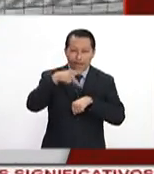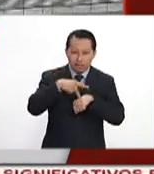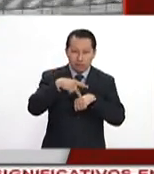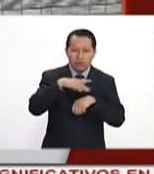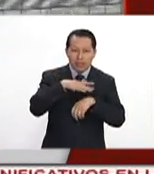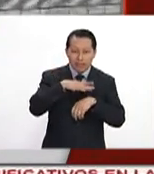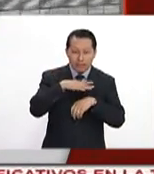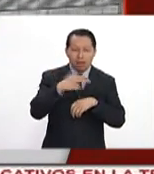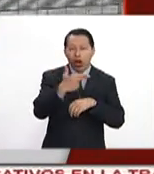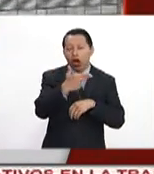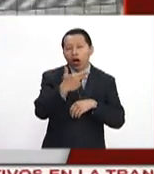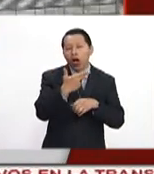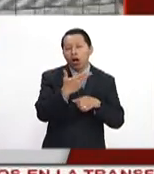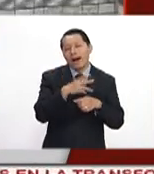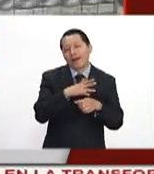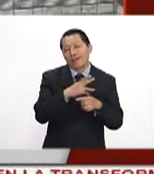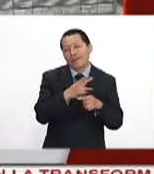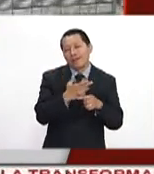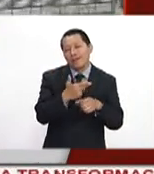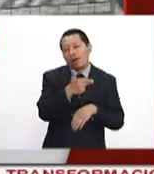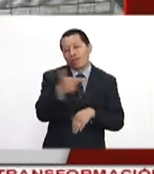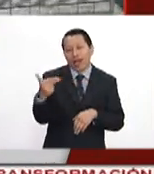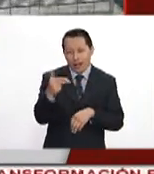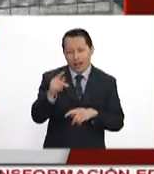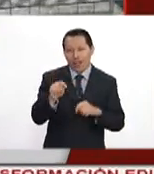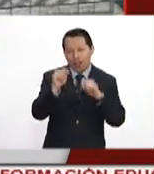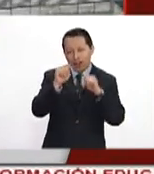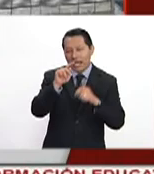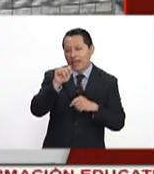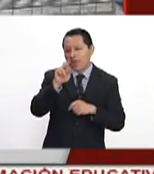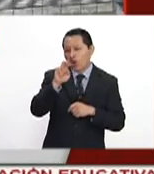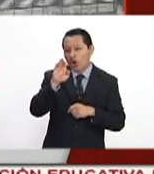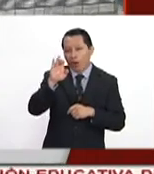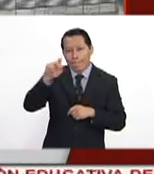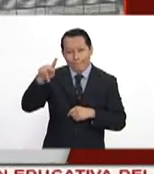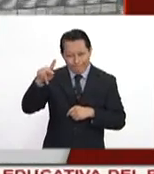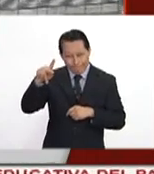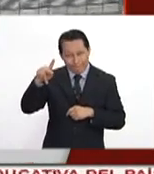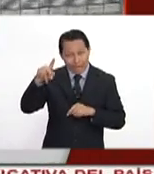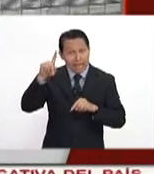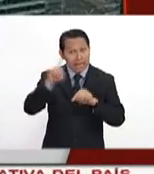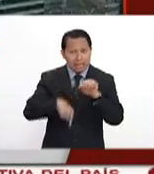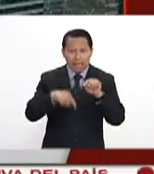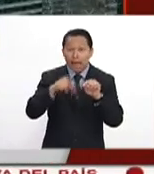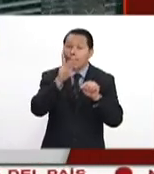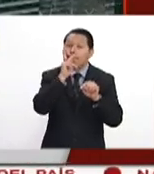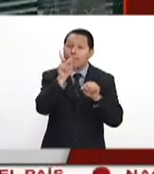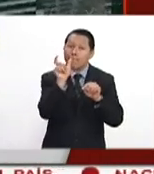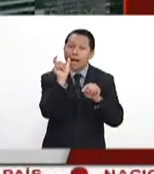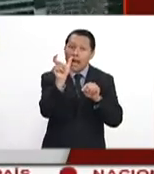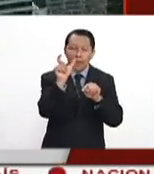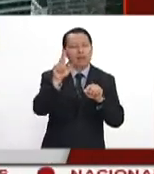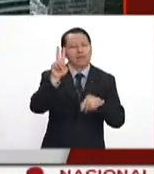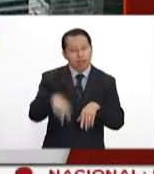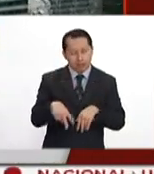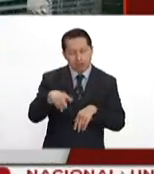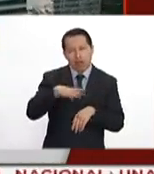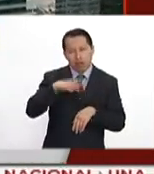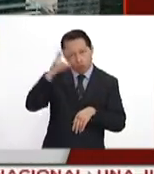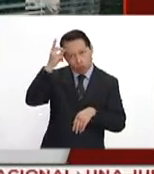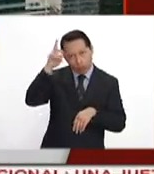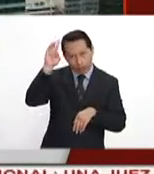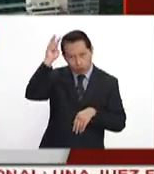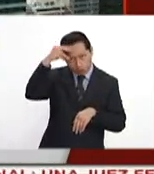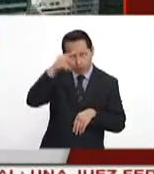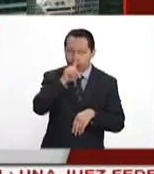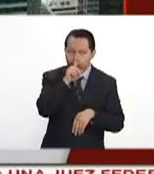por nombre el hotel o la Torre Trump. Hay que aclararlo, el presidente de Estados Unidos no era propietario de este edificio,